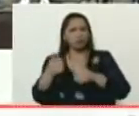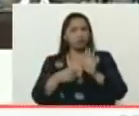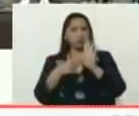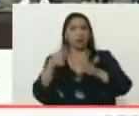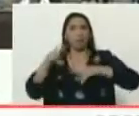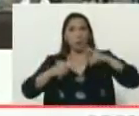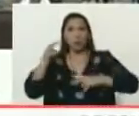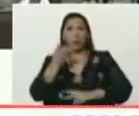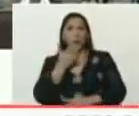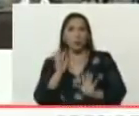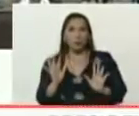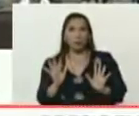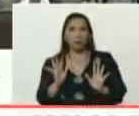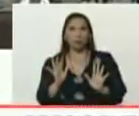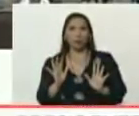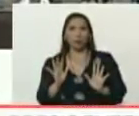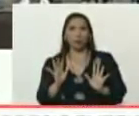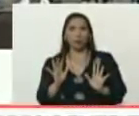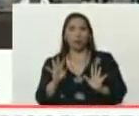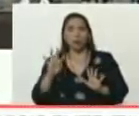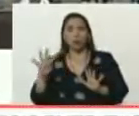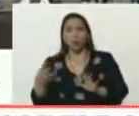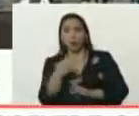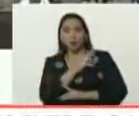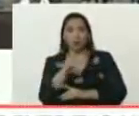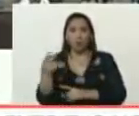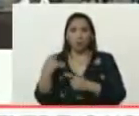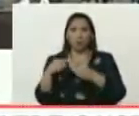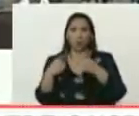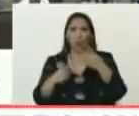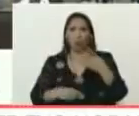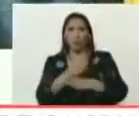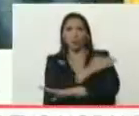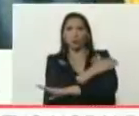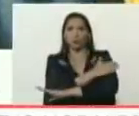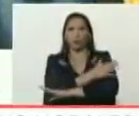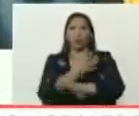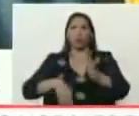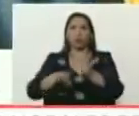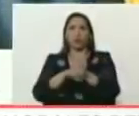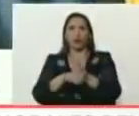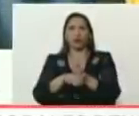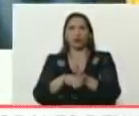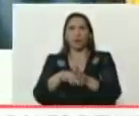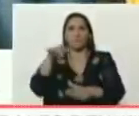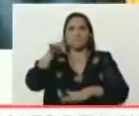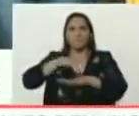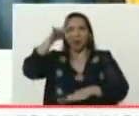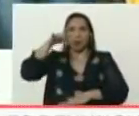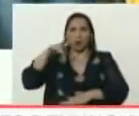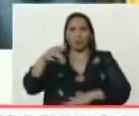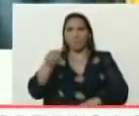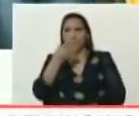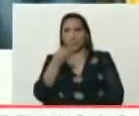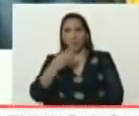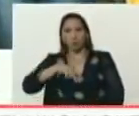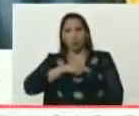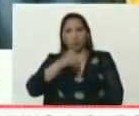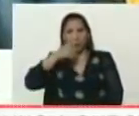Si la Cuarta República y sus derivados vuelve a poner un pie en el Palacio de Miraflores. Nuestro pueblo lo